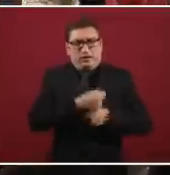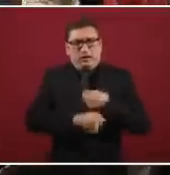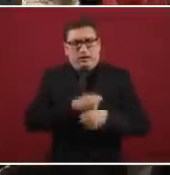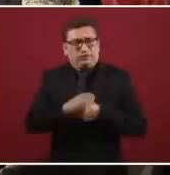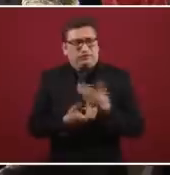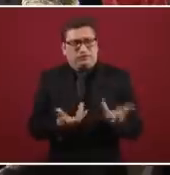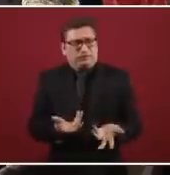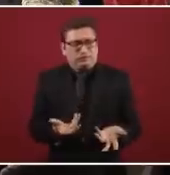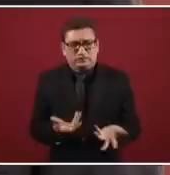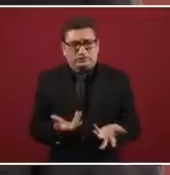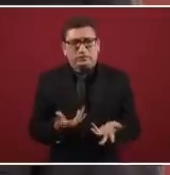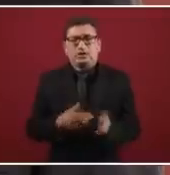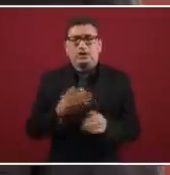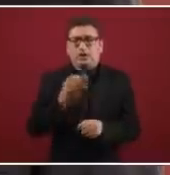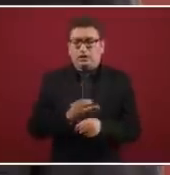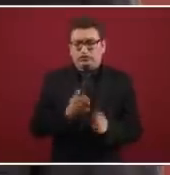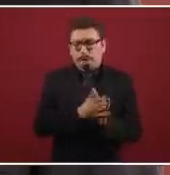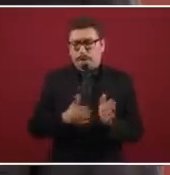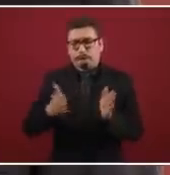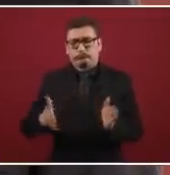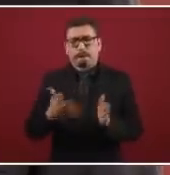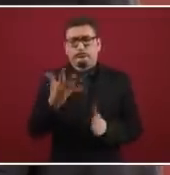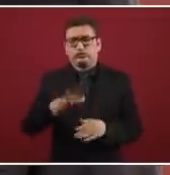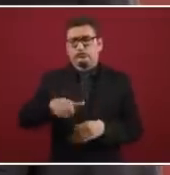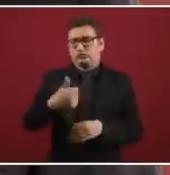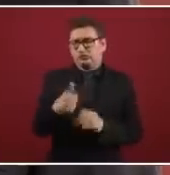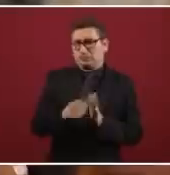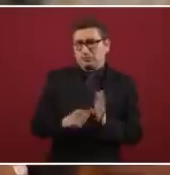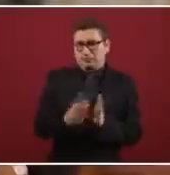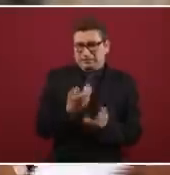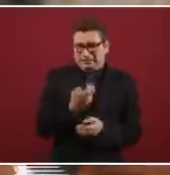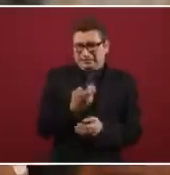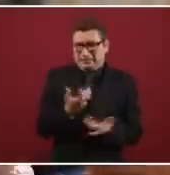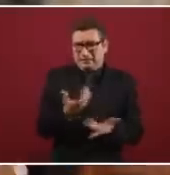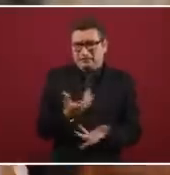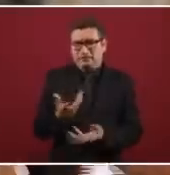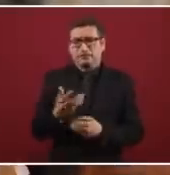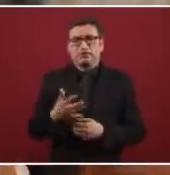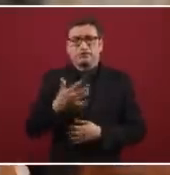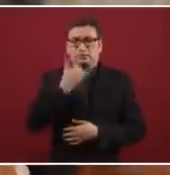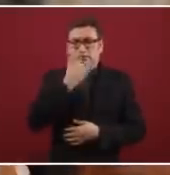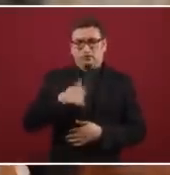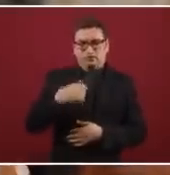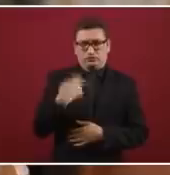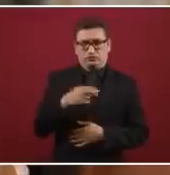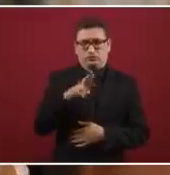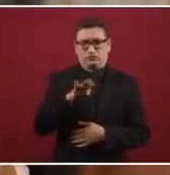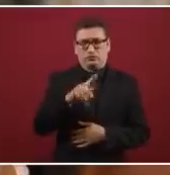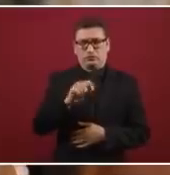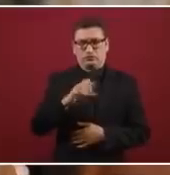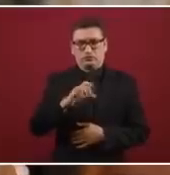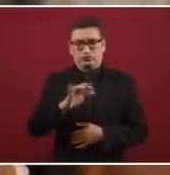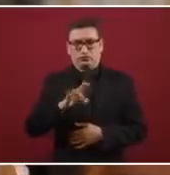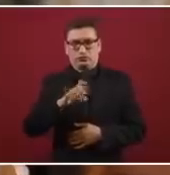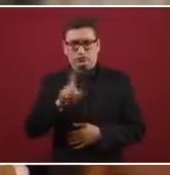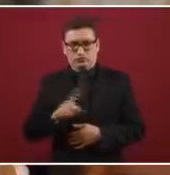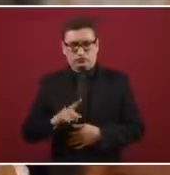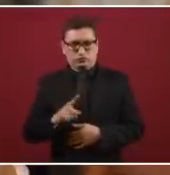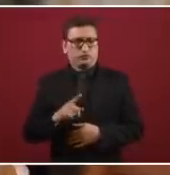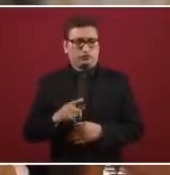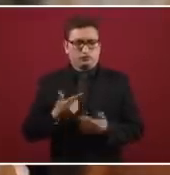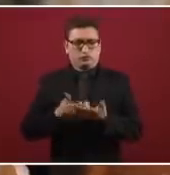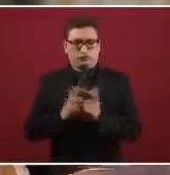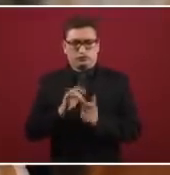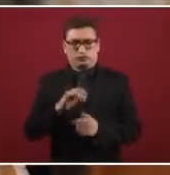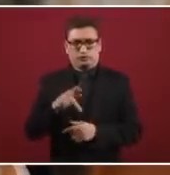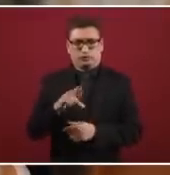esto es posible en 10, 11 meses. Bueno, se me olvidó, presidente, Roberto Cruz de Grupo Impacto. Y tengo otra pregunta, pero